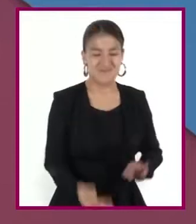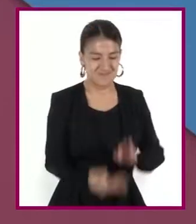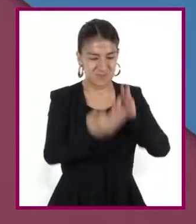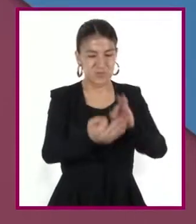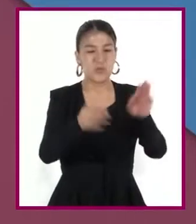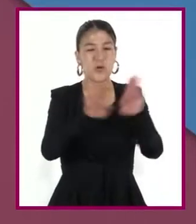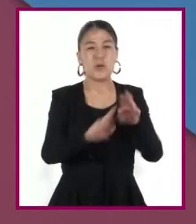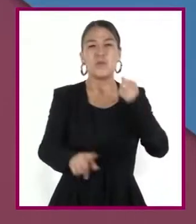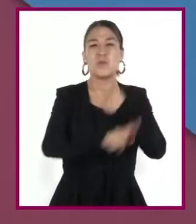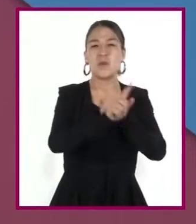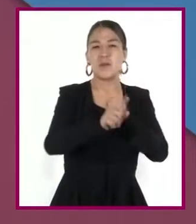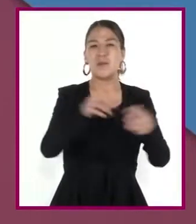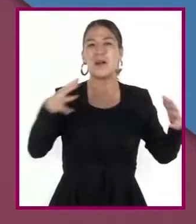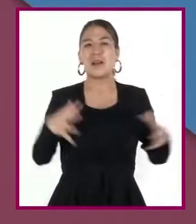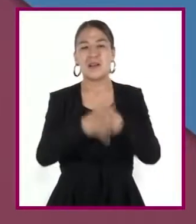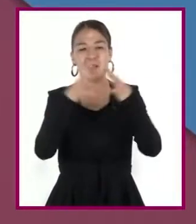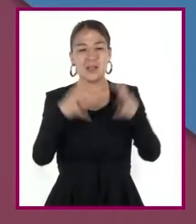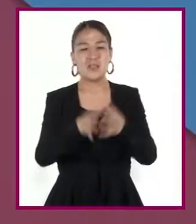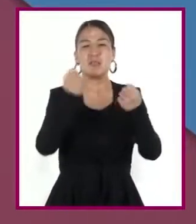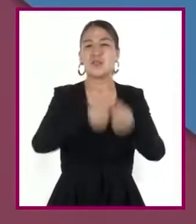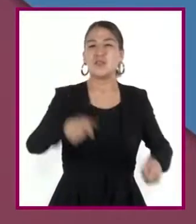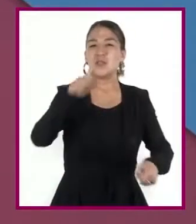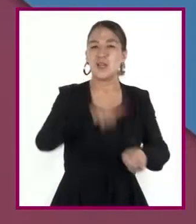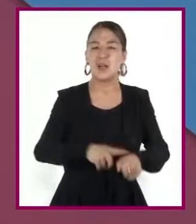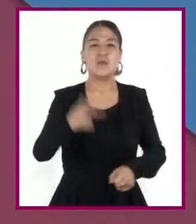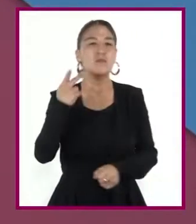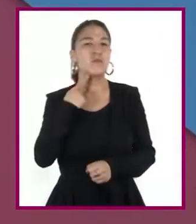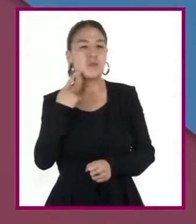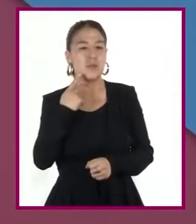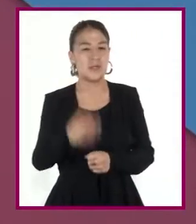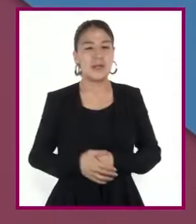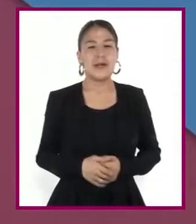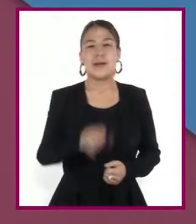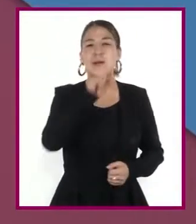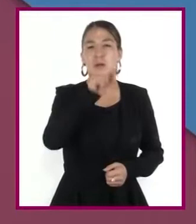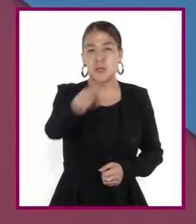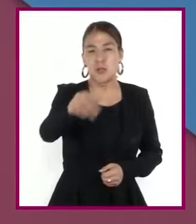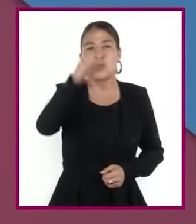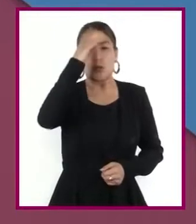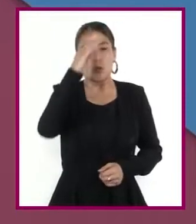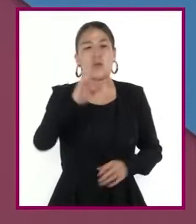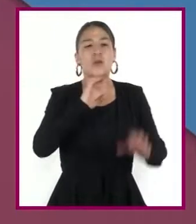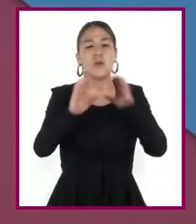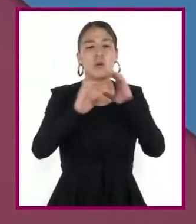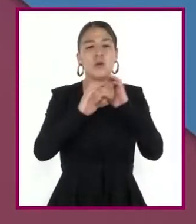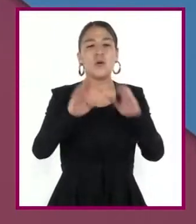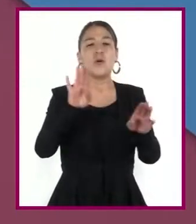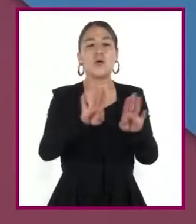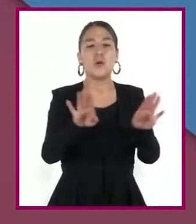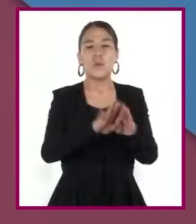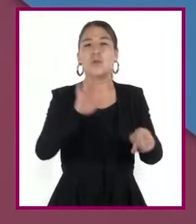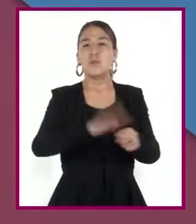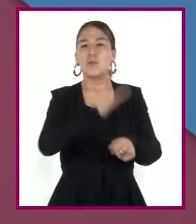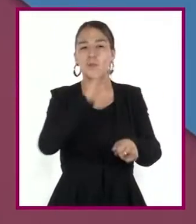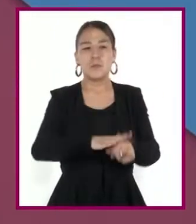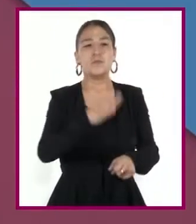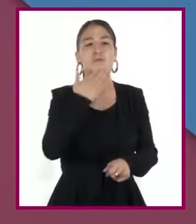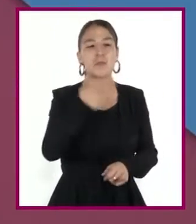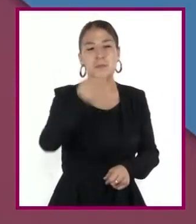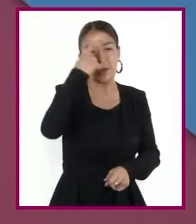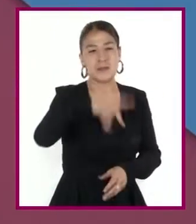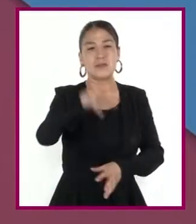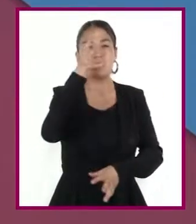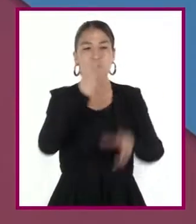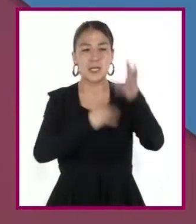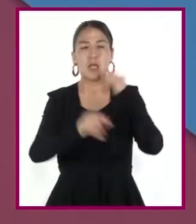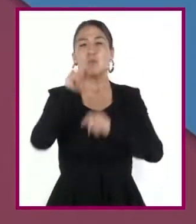o conflictos sociales y políticos. Reafirmarán que la comunicación asertiva es una habilidad para fomentarla